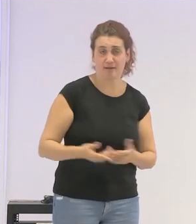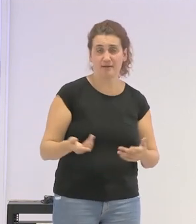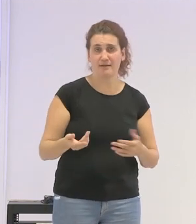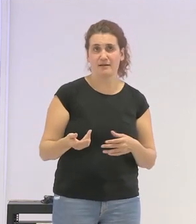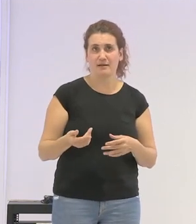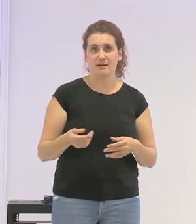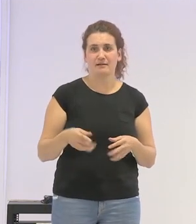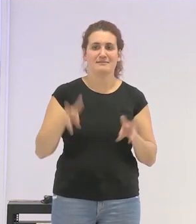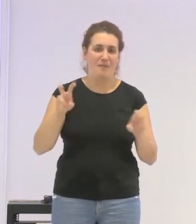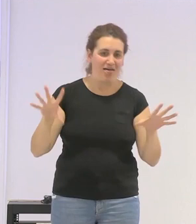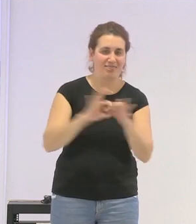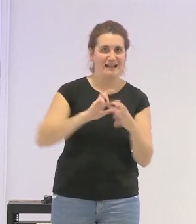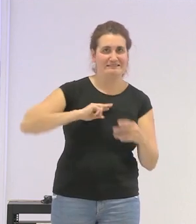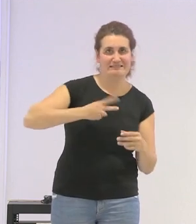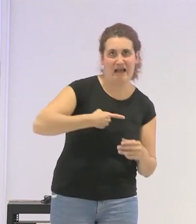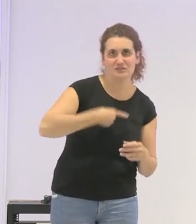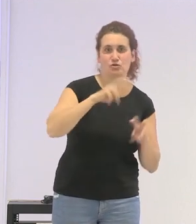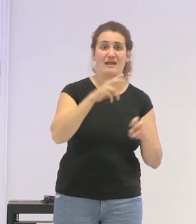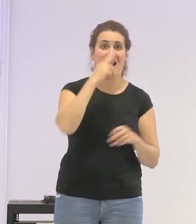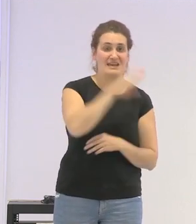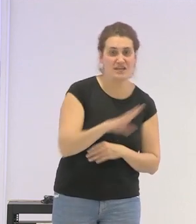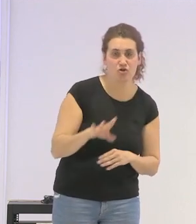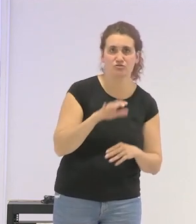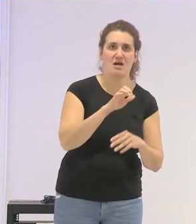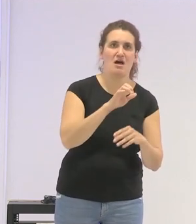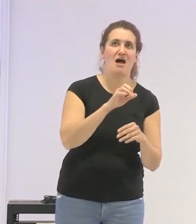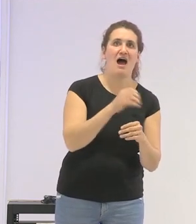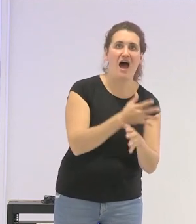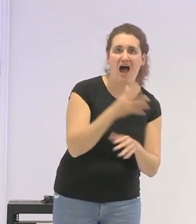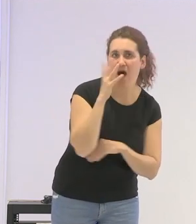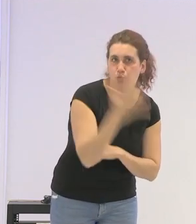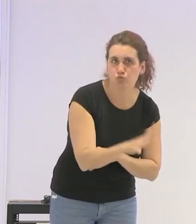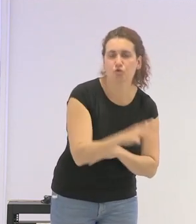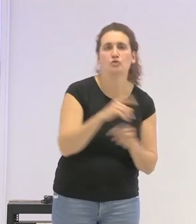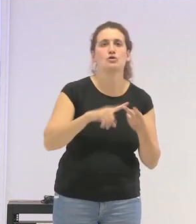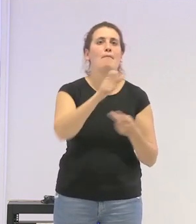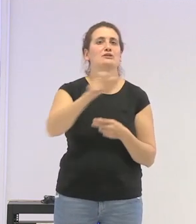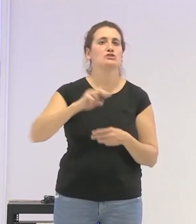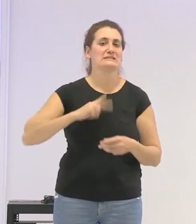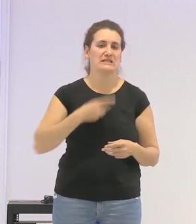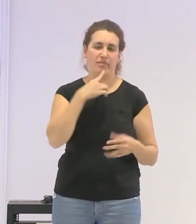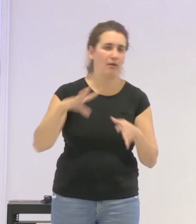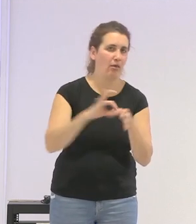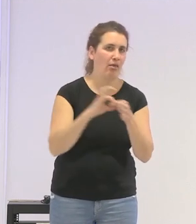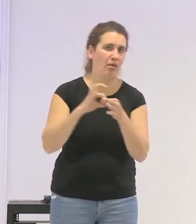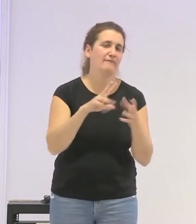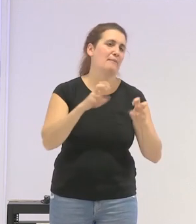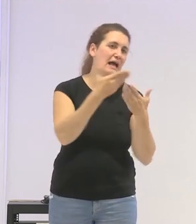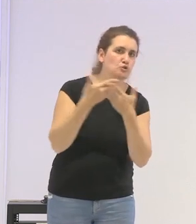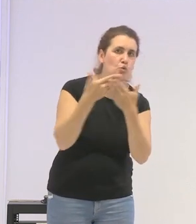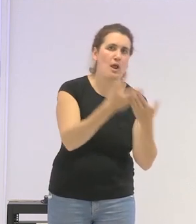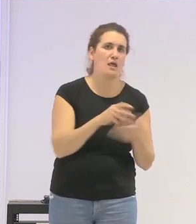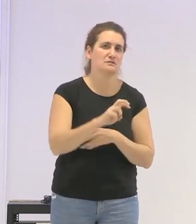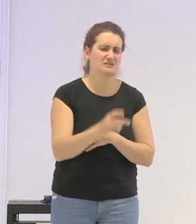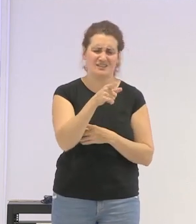Vincular pedofilia a educación sexual en las escuelas o a personas trans es un clásico de la extrema derecha,